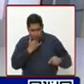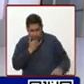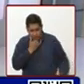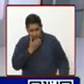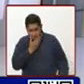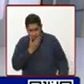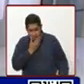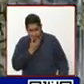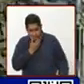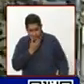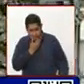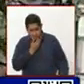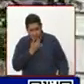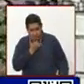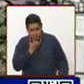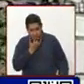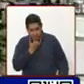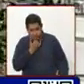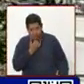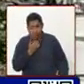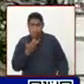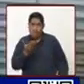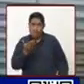siguiente nota.